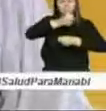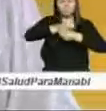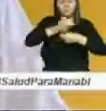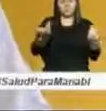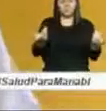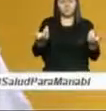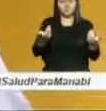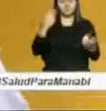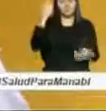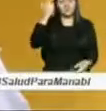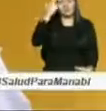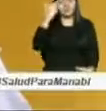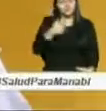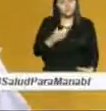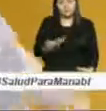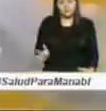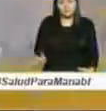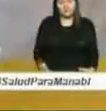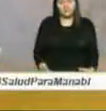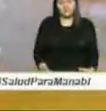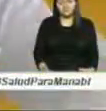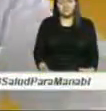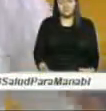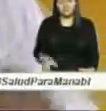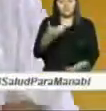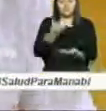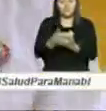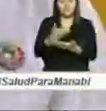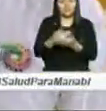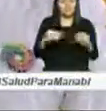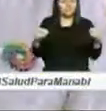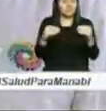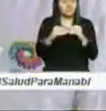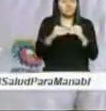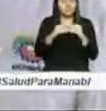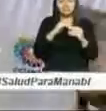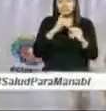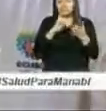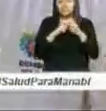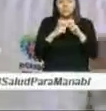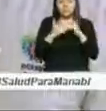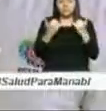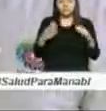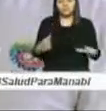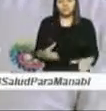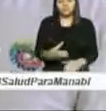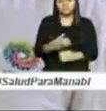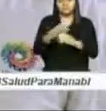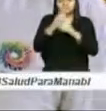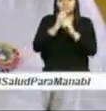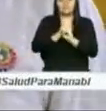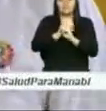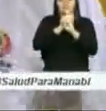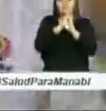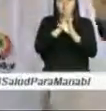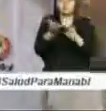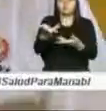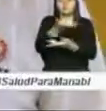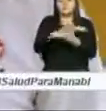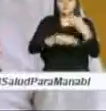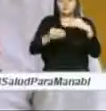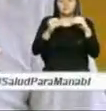tiempo nos dio la razón. En lugar de que la economía profundice su recesión, Ya se notan claros signos de reactivación, ya